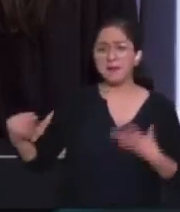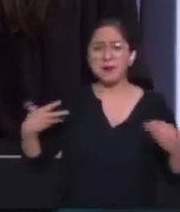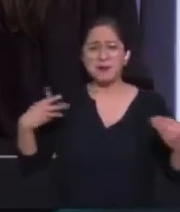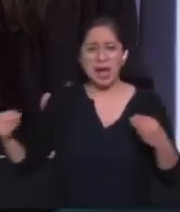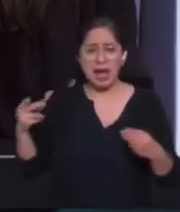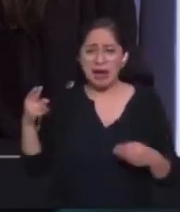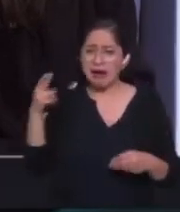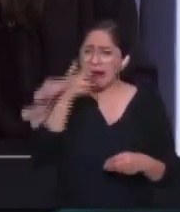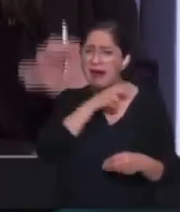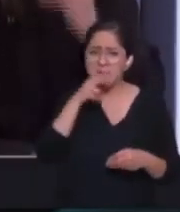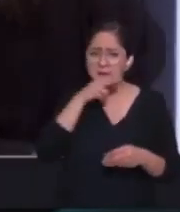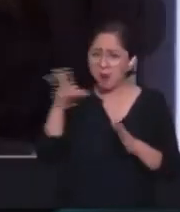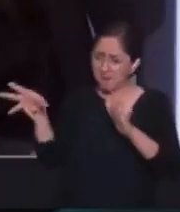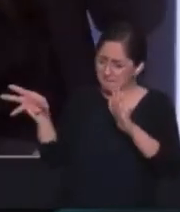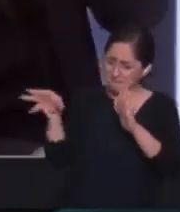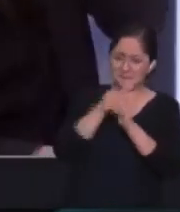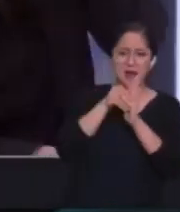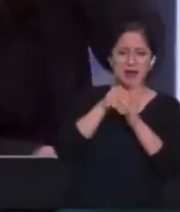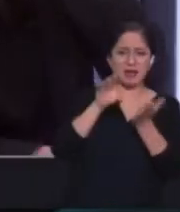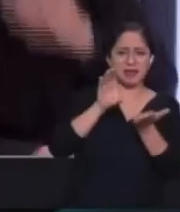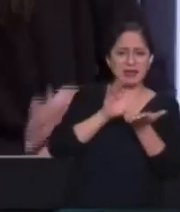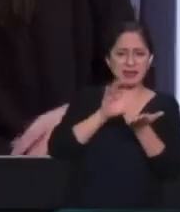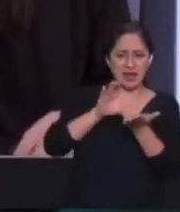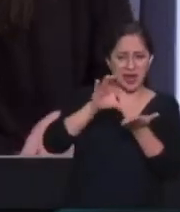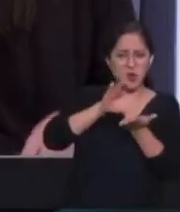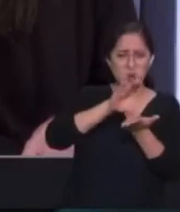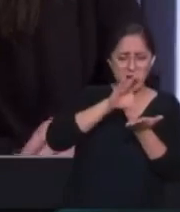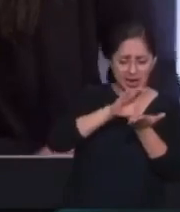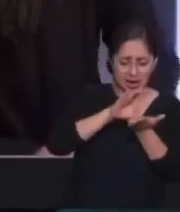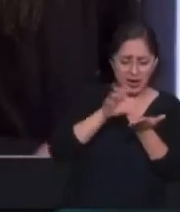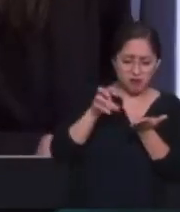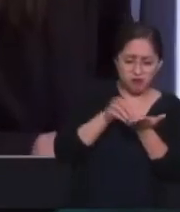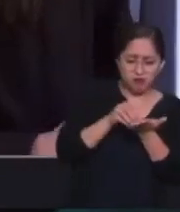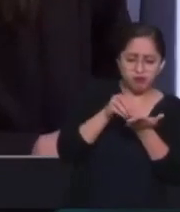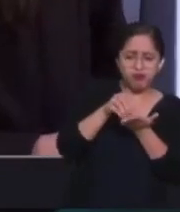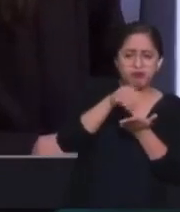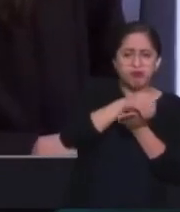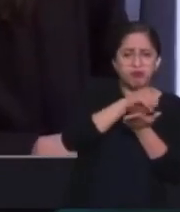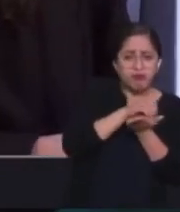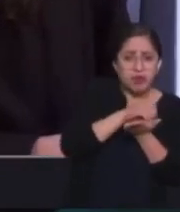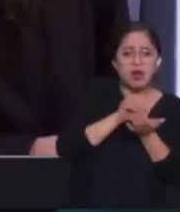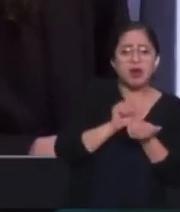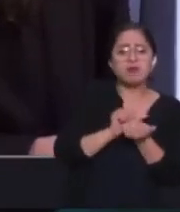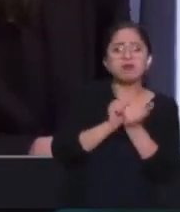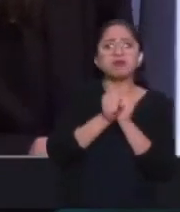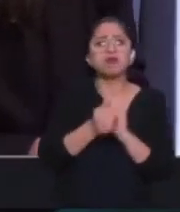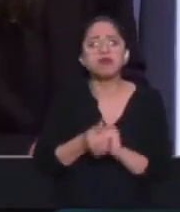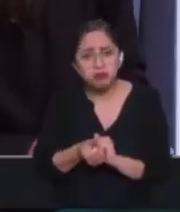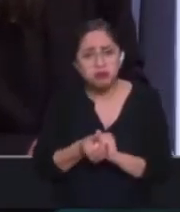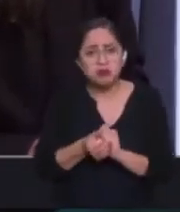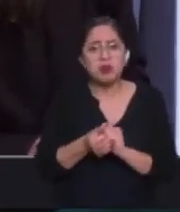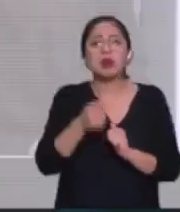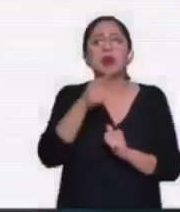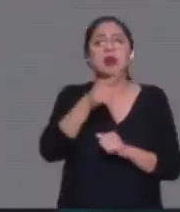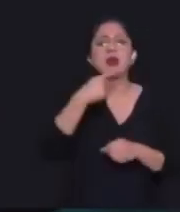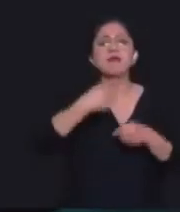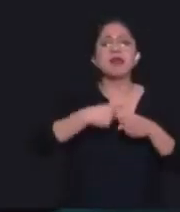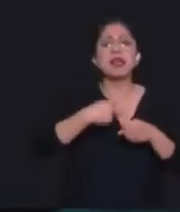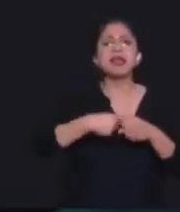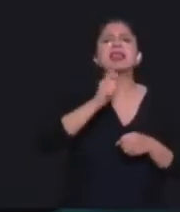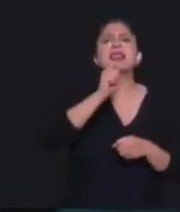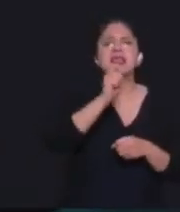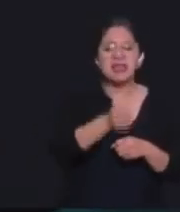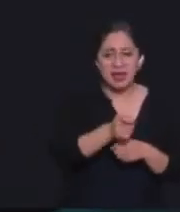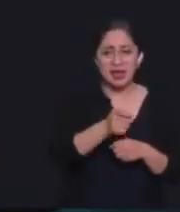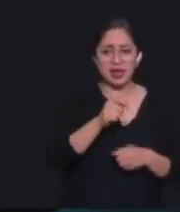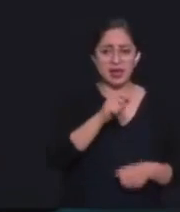se pega con mayor facilidad a las células, a los receptores de angiotensina tipo 2. Y eso hace que se aumenten dos cosas. Que se